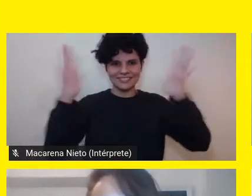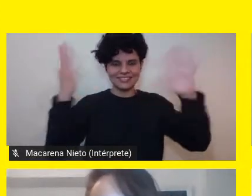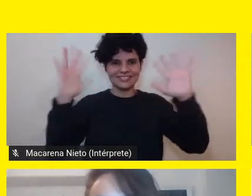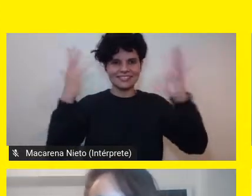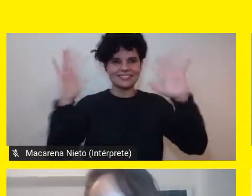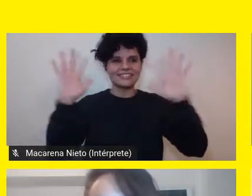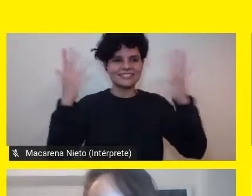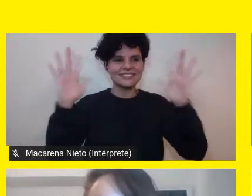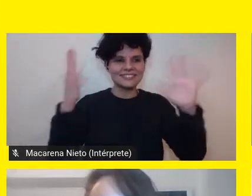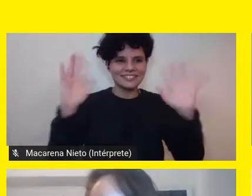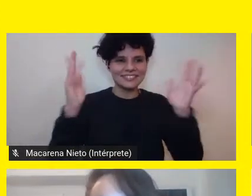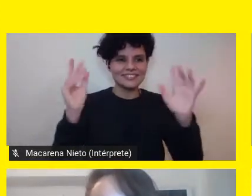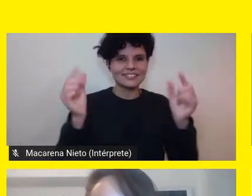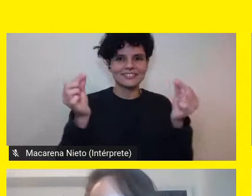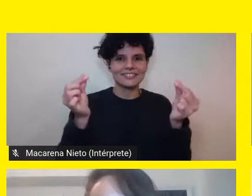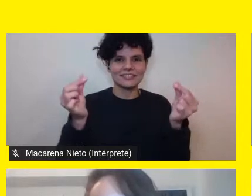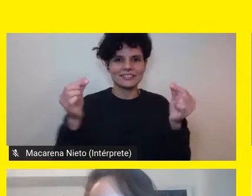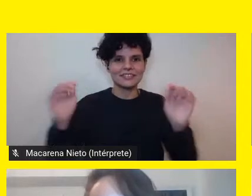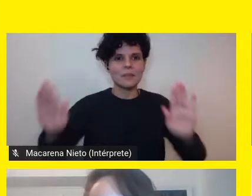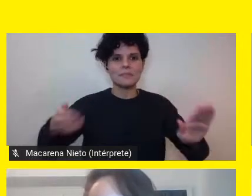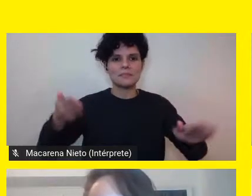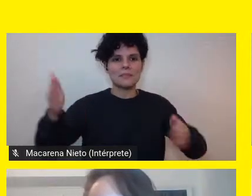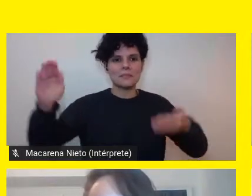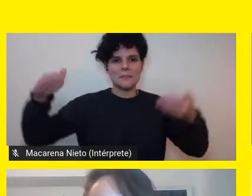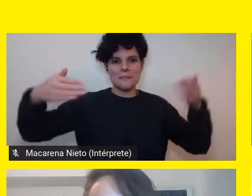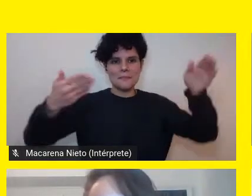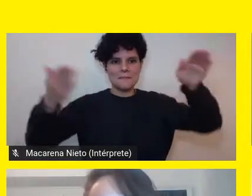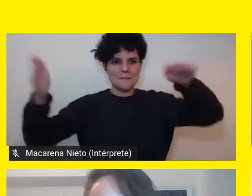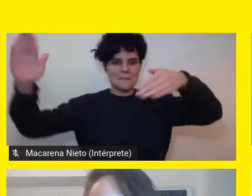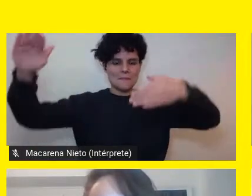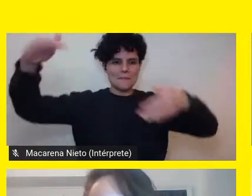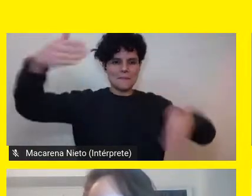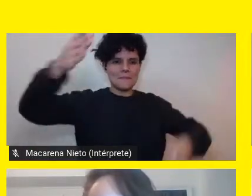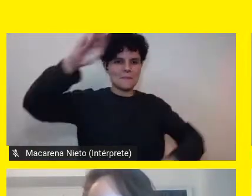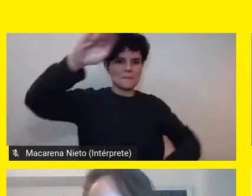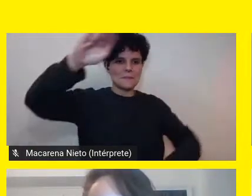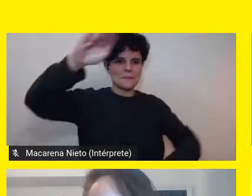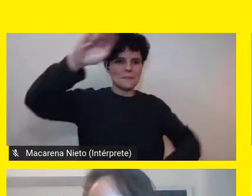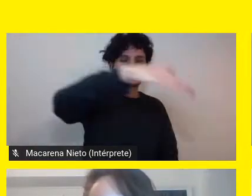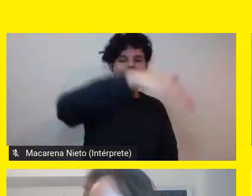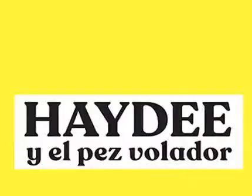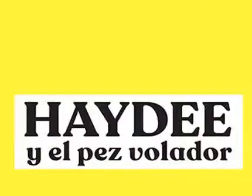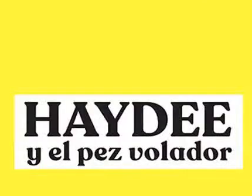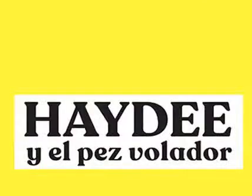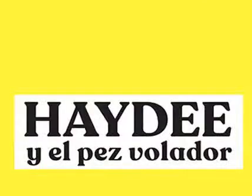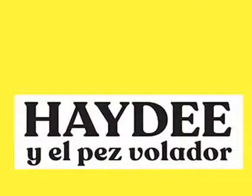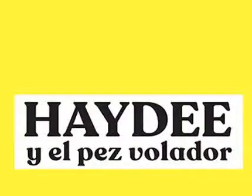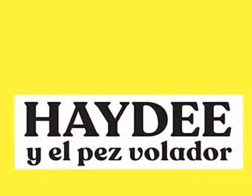Cerramos. Chao. Bueno. ¿Cómo es el pez volador?